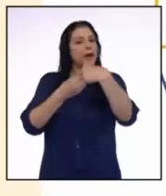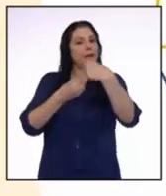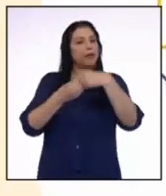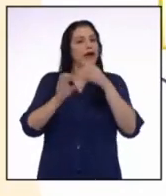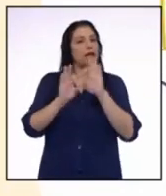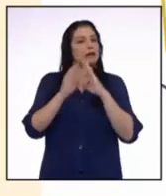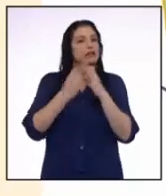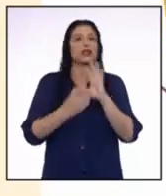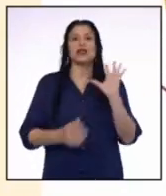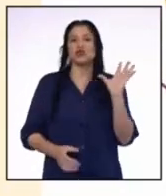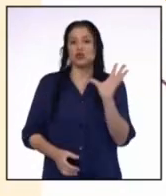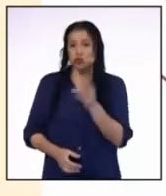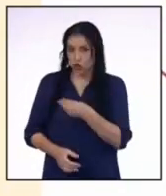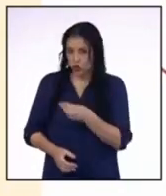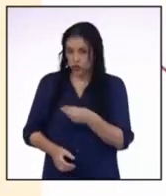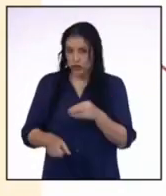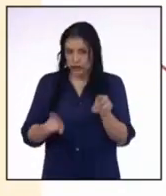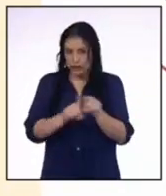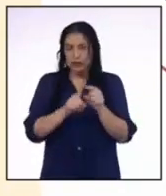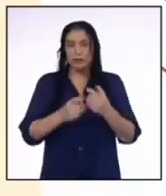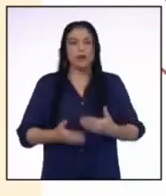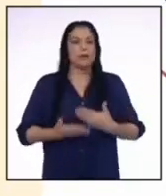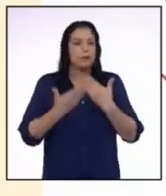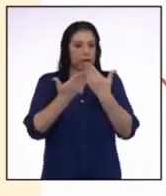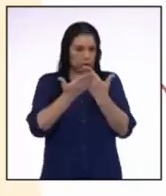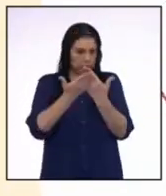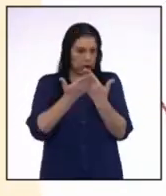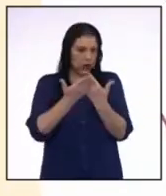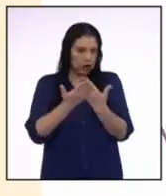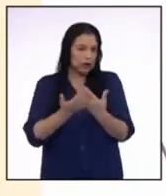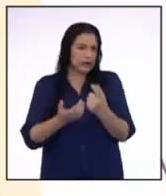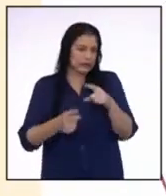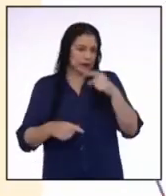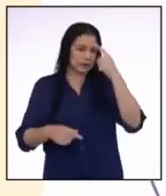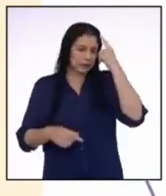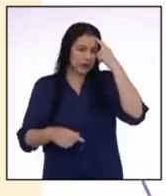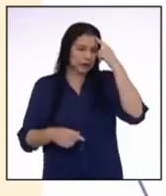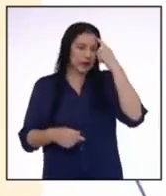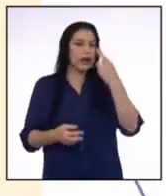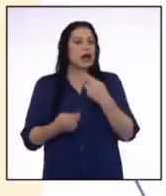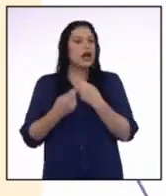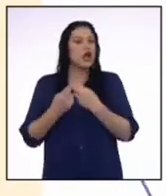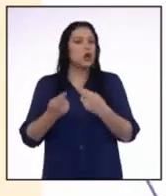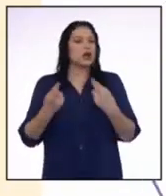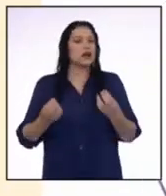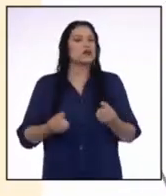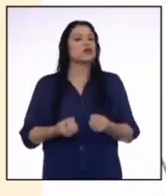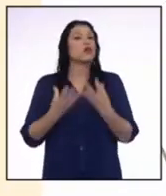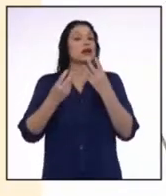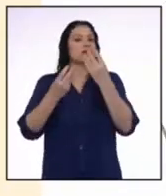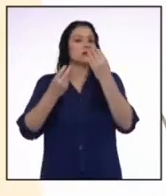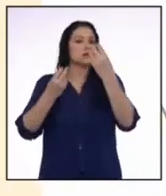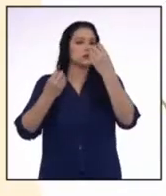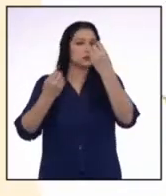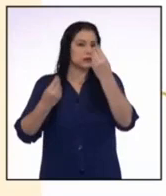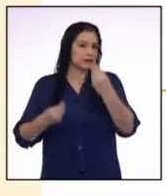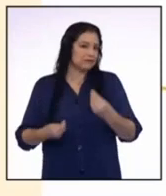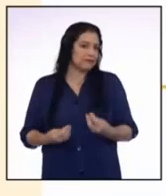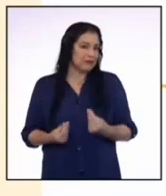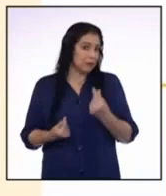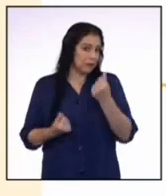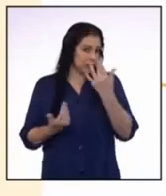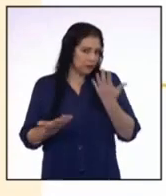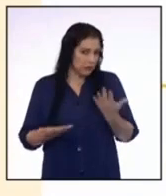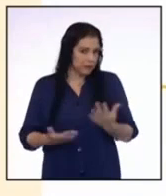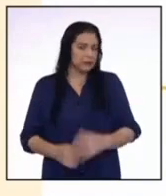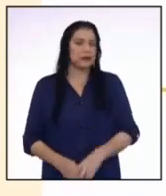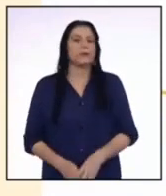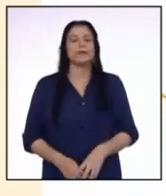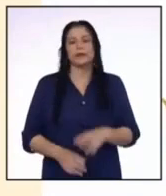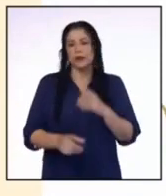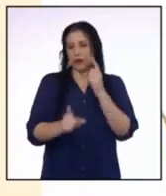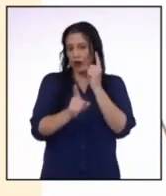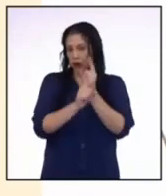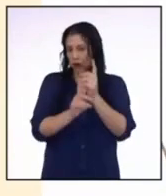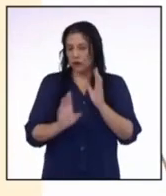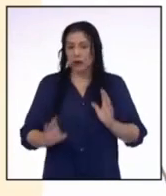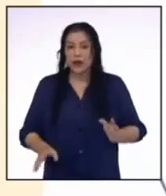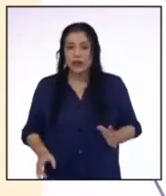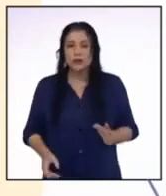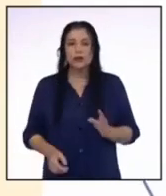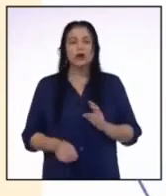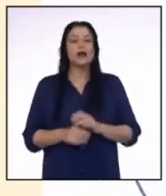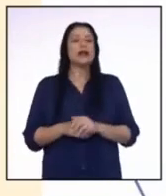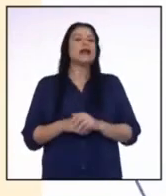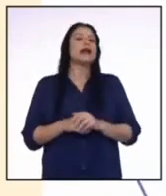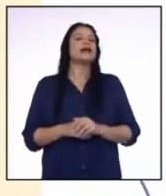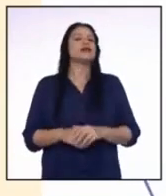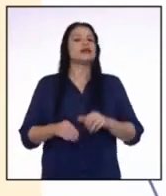de la familia. Además, propongo que también se tenga en cuenta los recursos y el presupuesto. Es cierto. Entonces, en